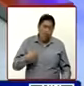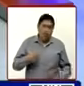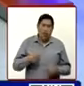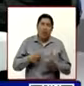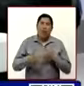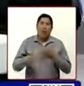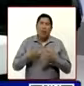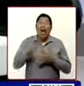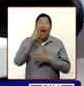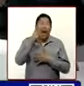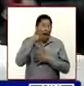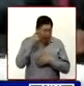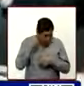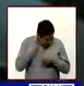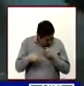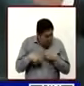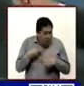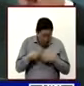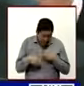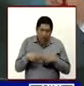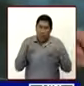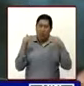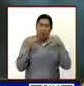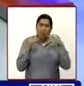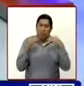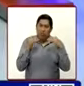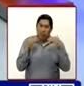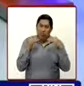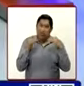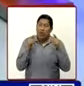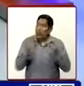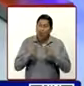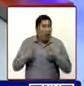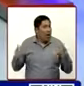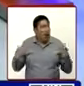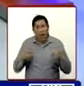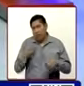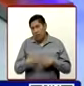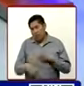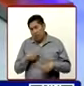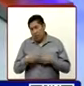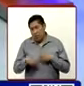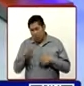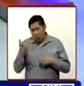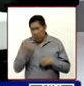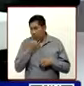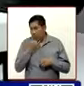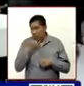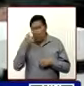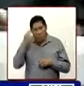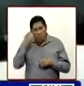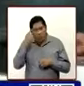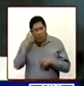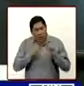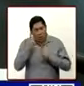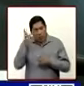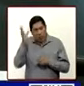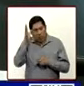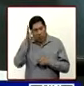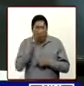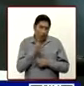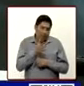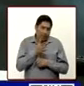transparentes. Ah, una justicia ahí totalmente problemas. Equilibrada. Y ahí es el ese detalle. Es un gran problema, pero también hay otro problema, el de la mentalidad de algunos